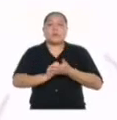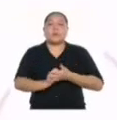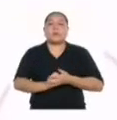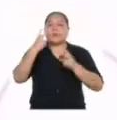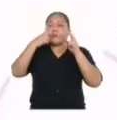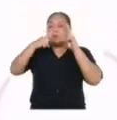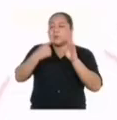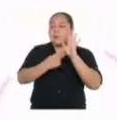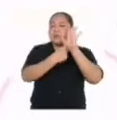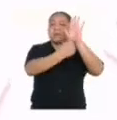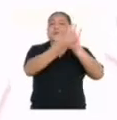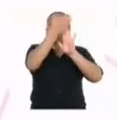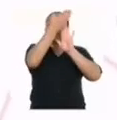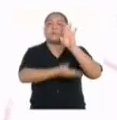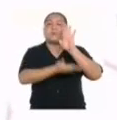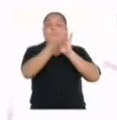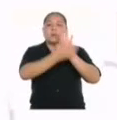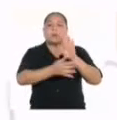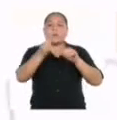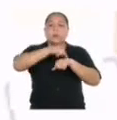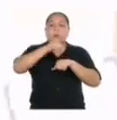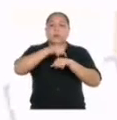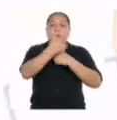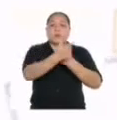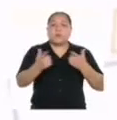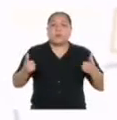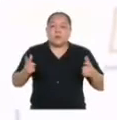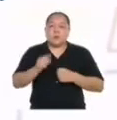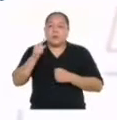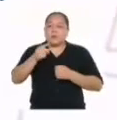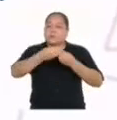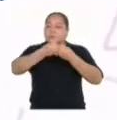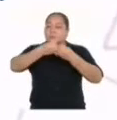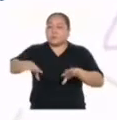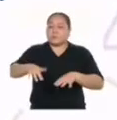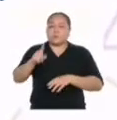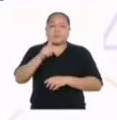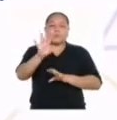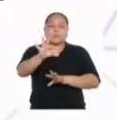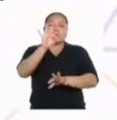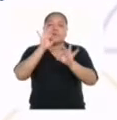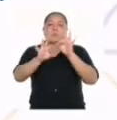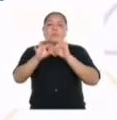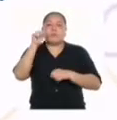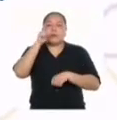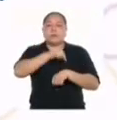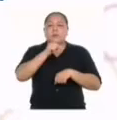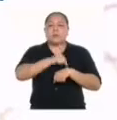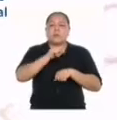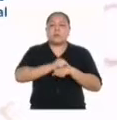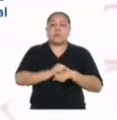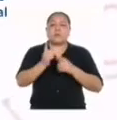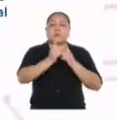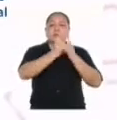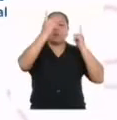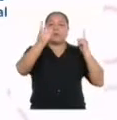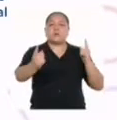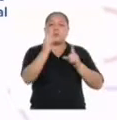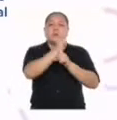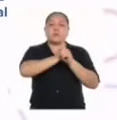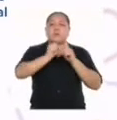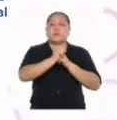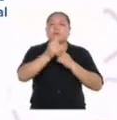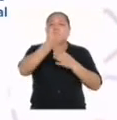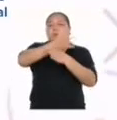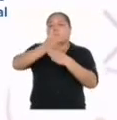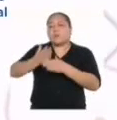dando a conocer las actividades de tiempo libre que dejaste de realizar y las que has descubierto en este tiempo de distanciamiento social